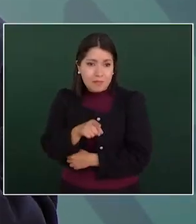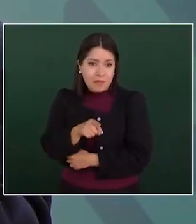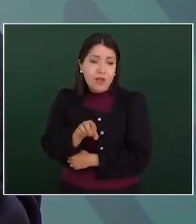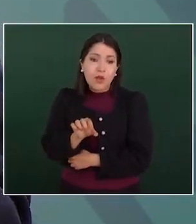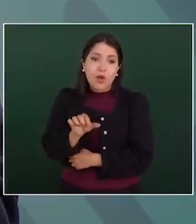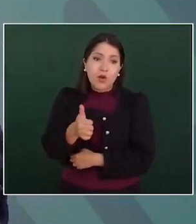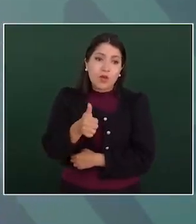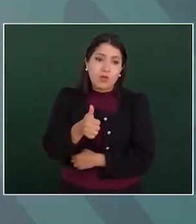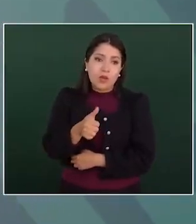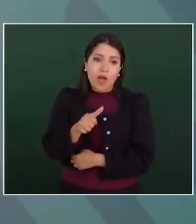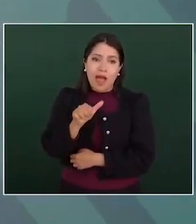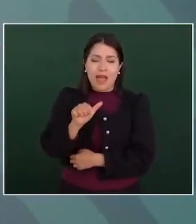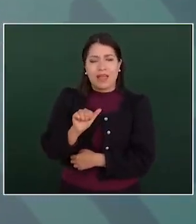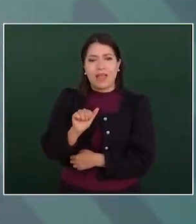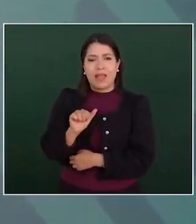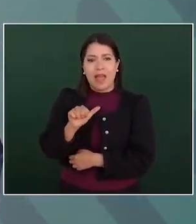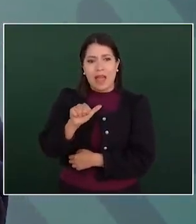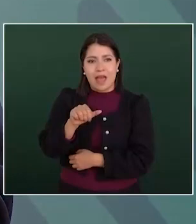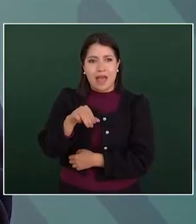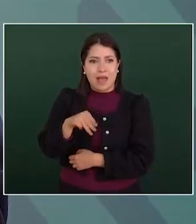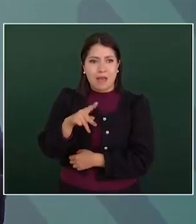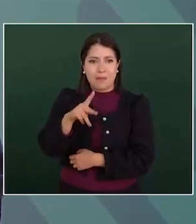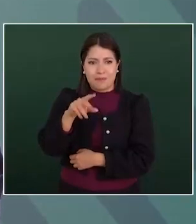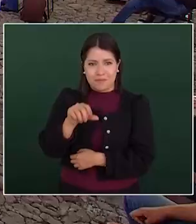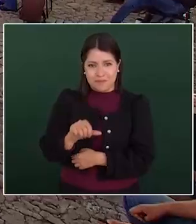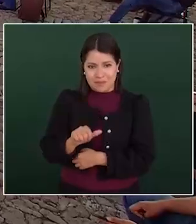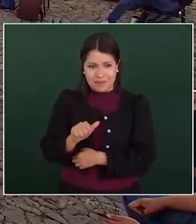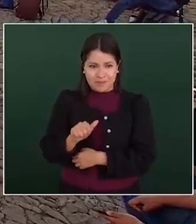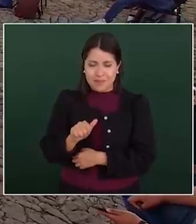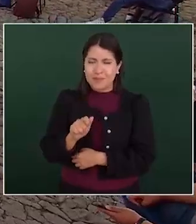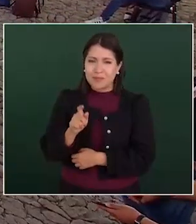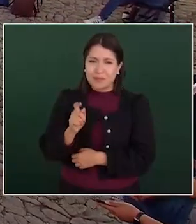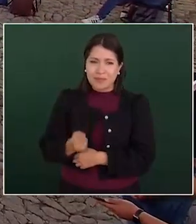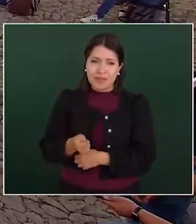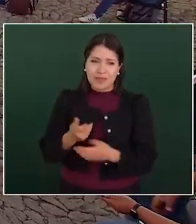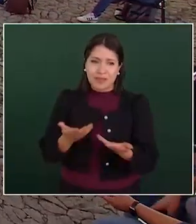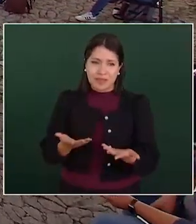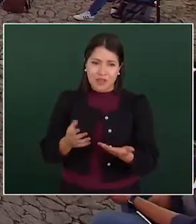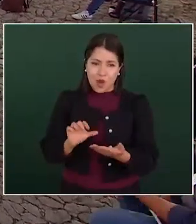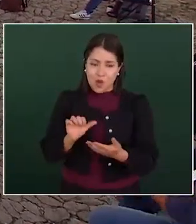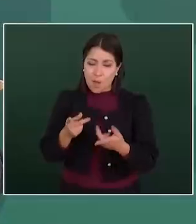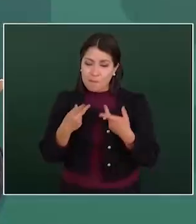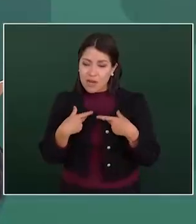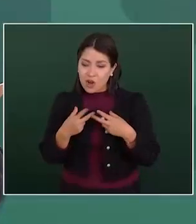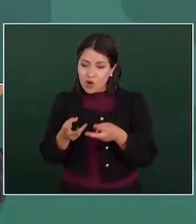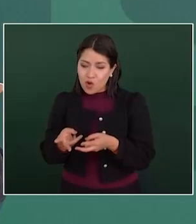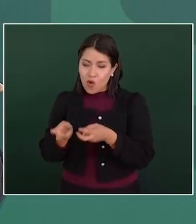llamaban el AMPA de los mapaches electorales,